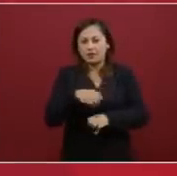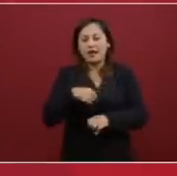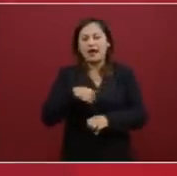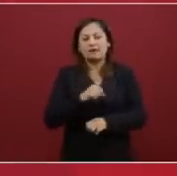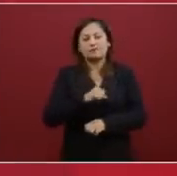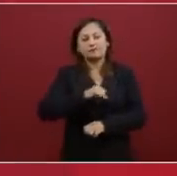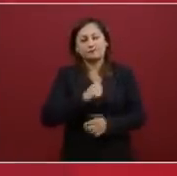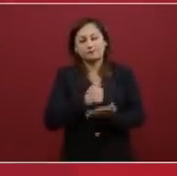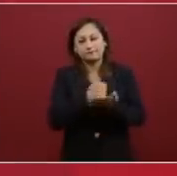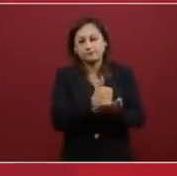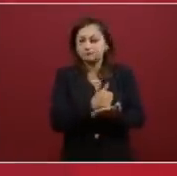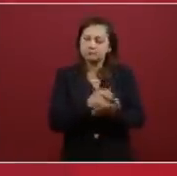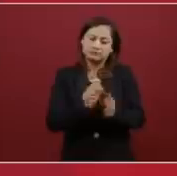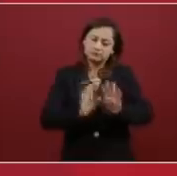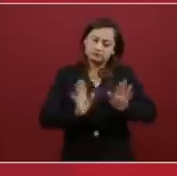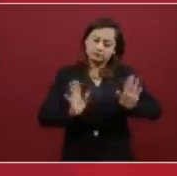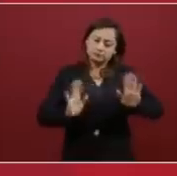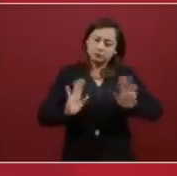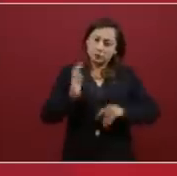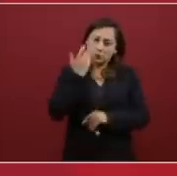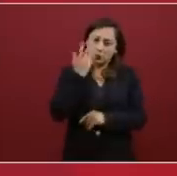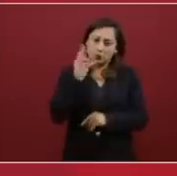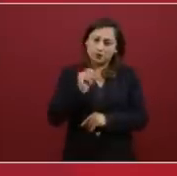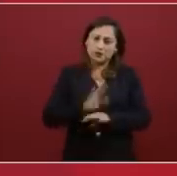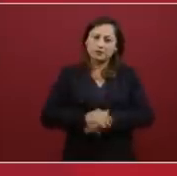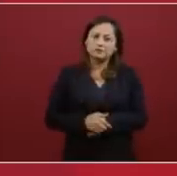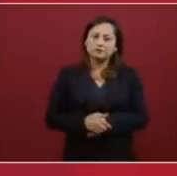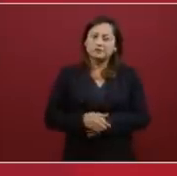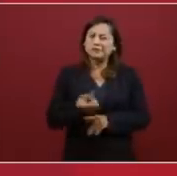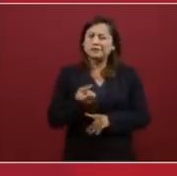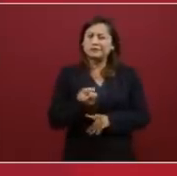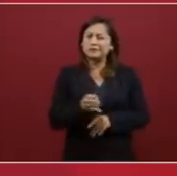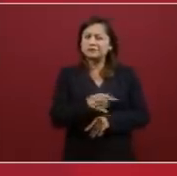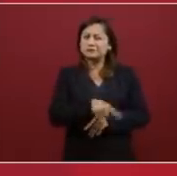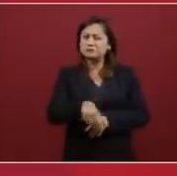eso lo van a resolver los encargados de